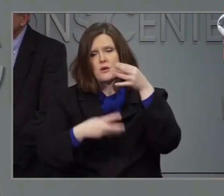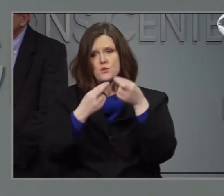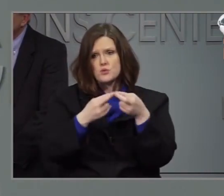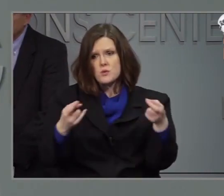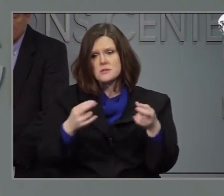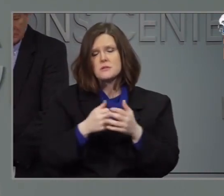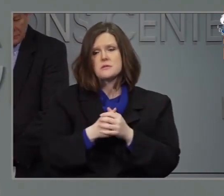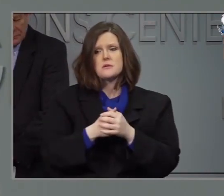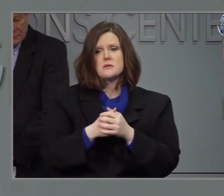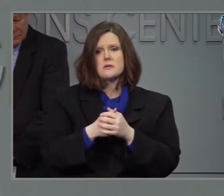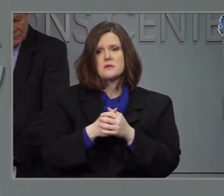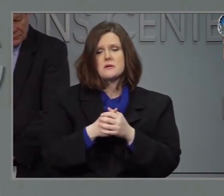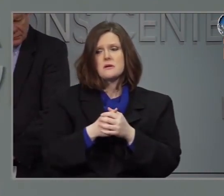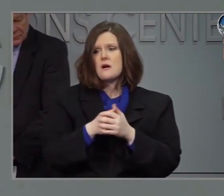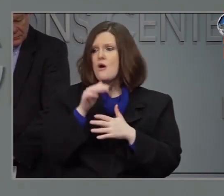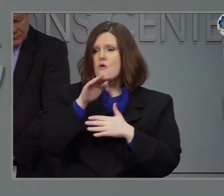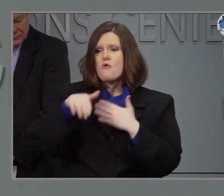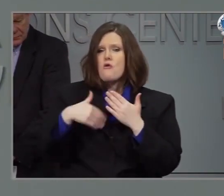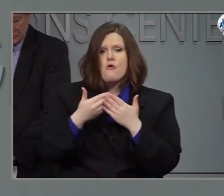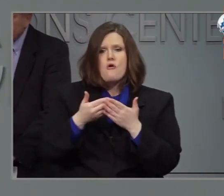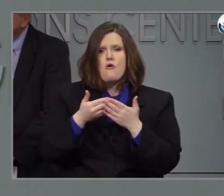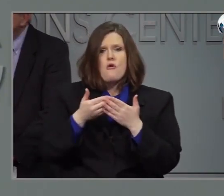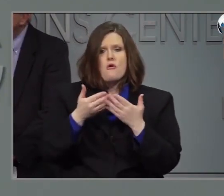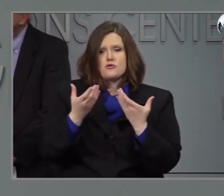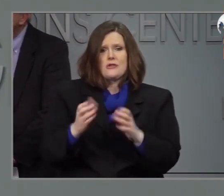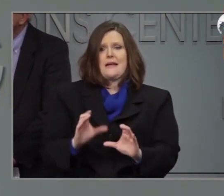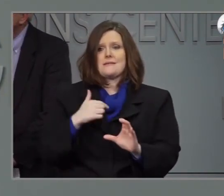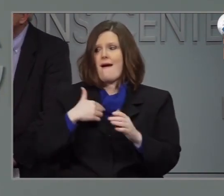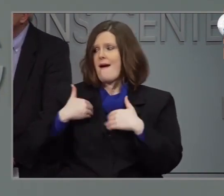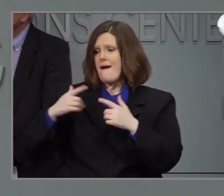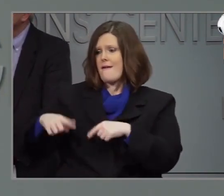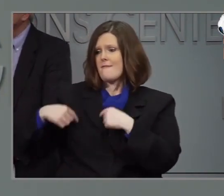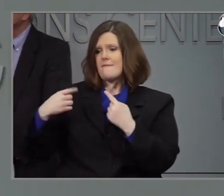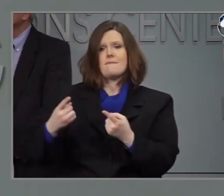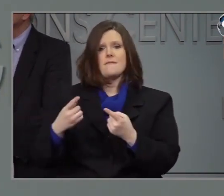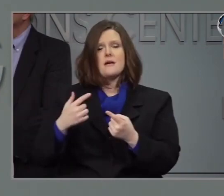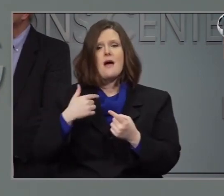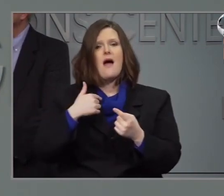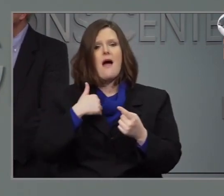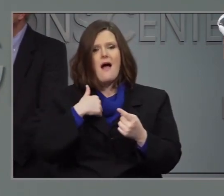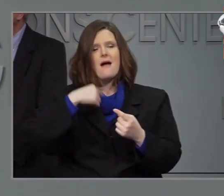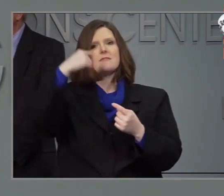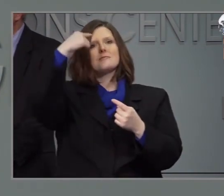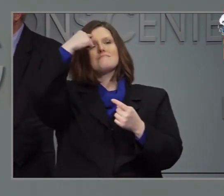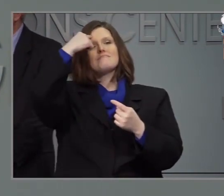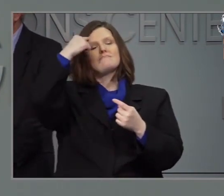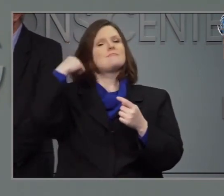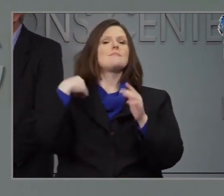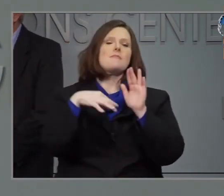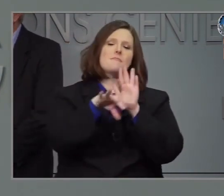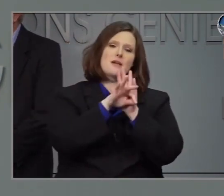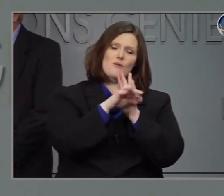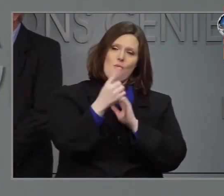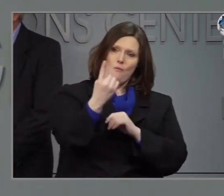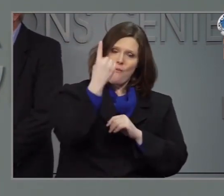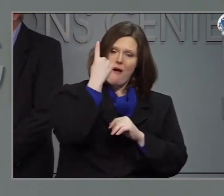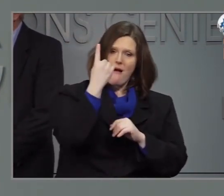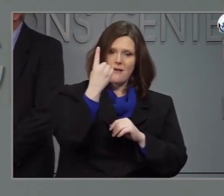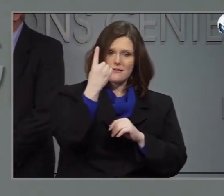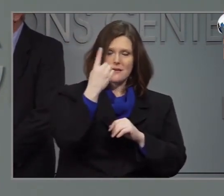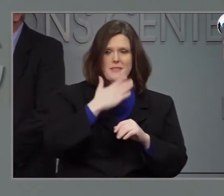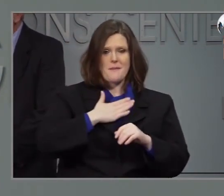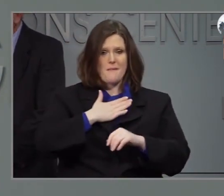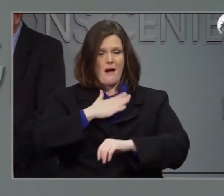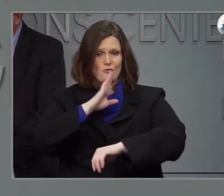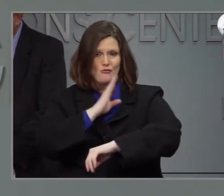recursos en todas las oportunidades que he tenido incluso ahora he enfatizado un curso en particular